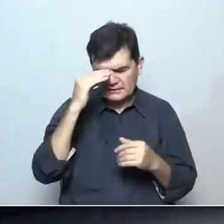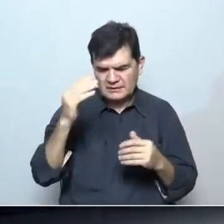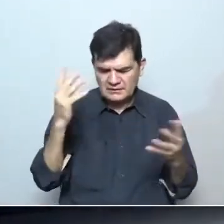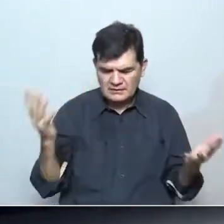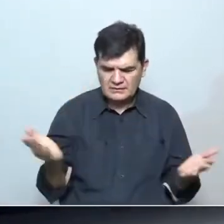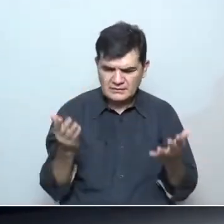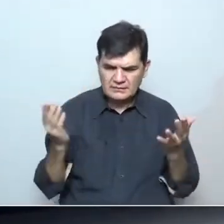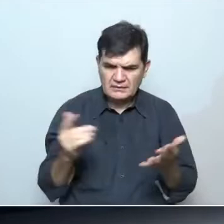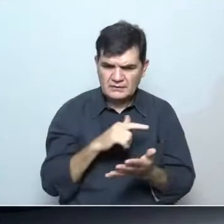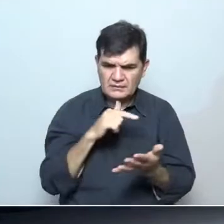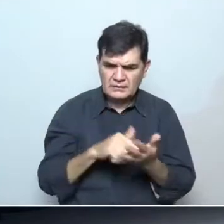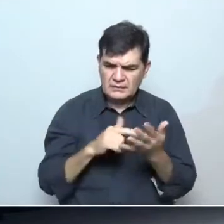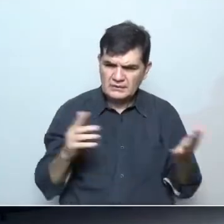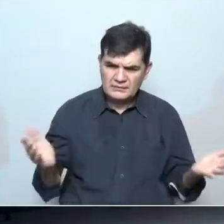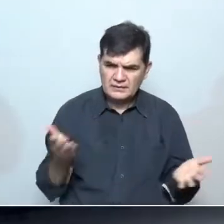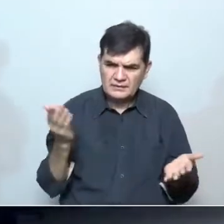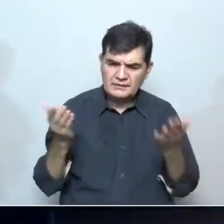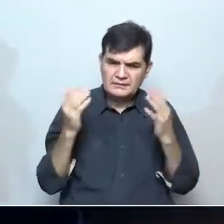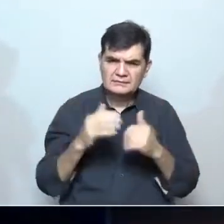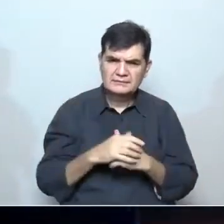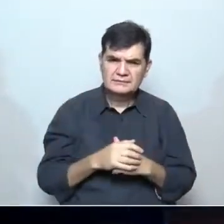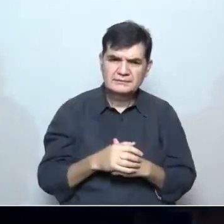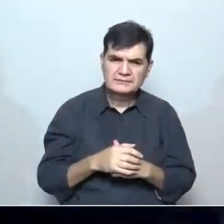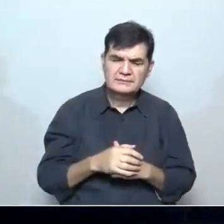en tu lugar.